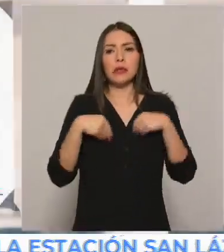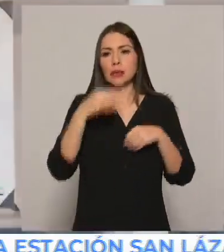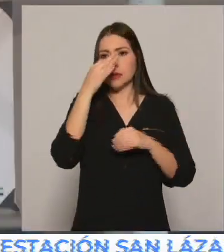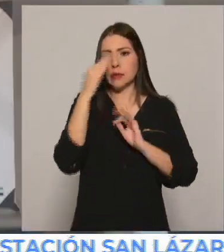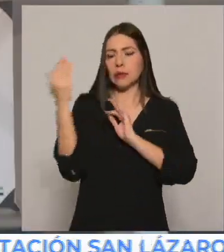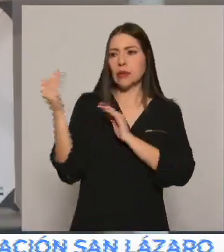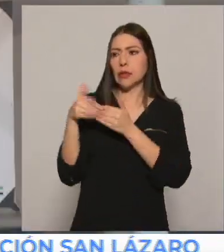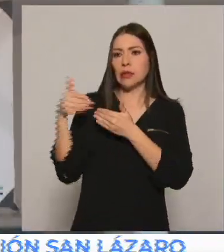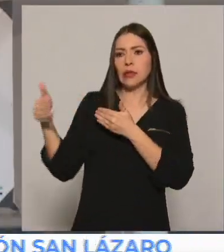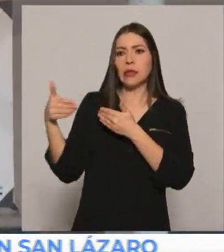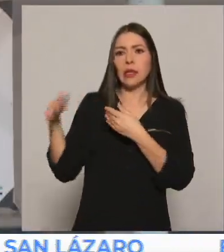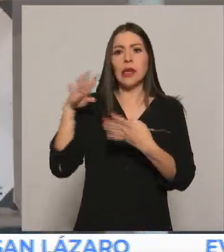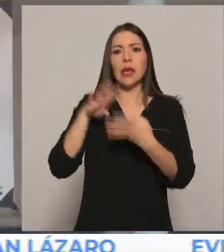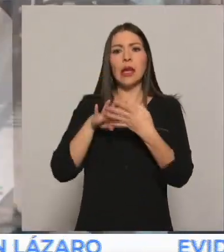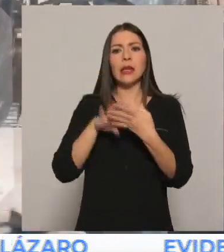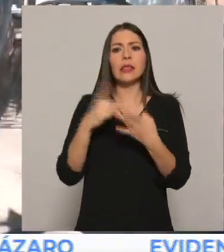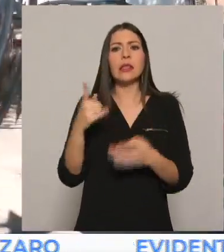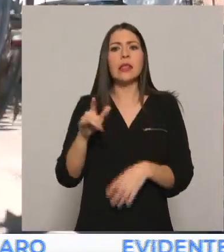reclusión?